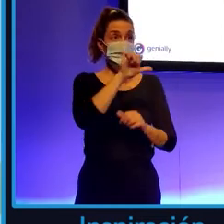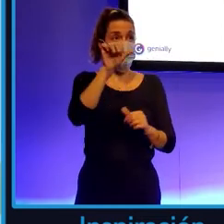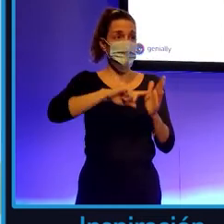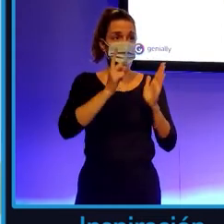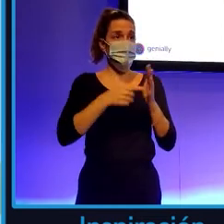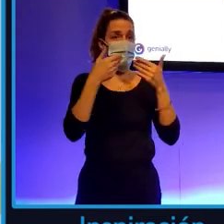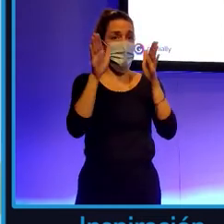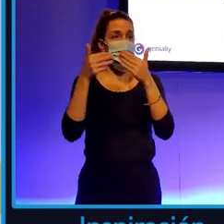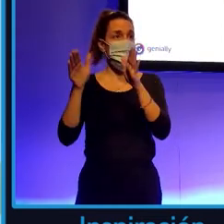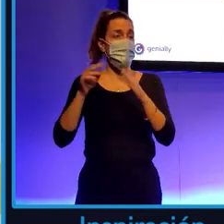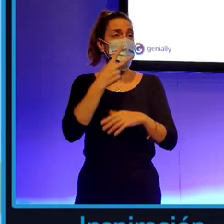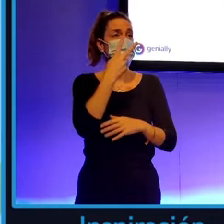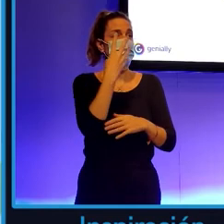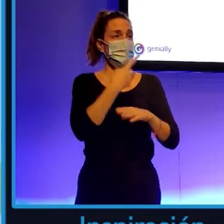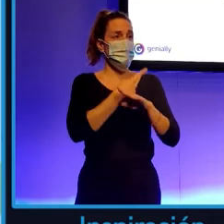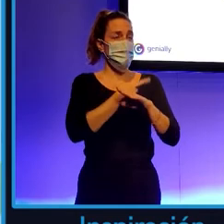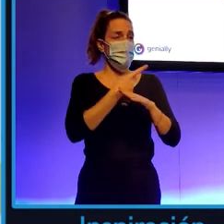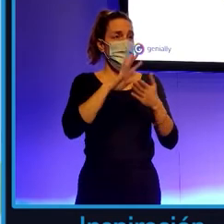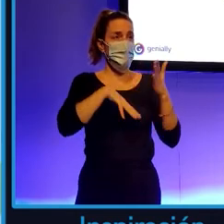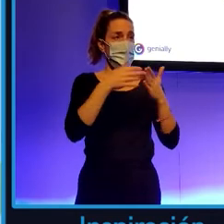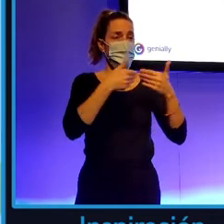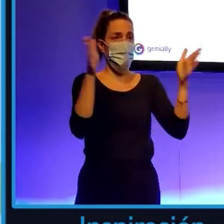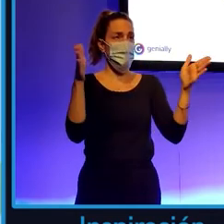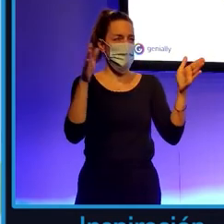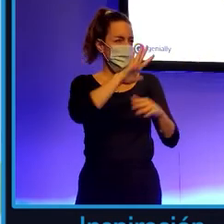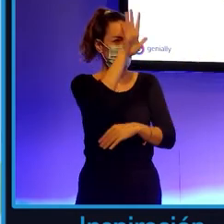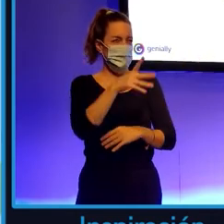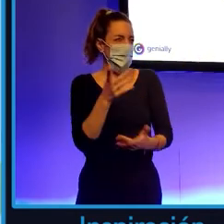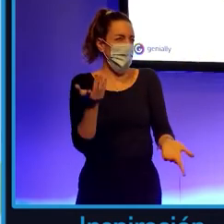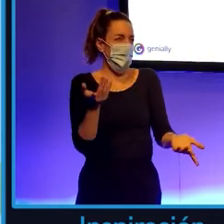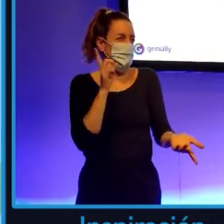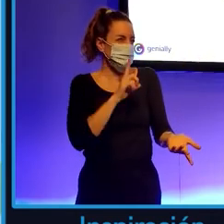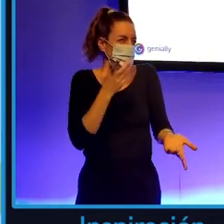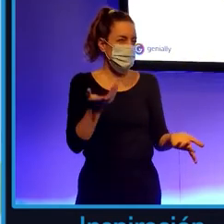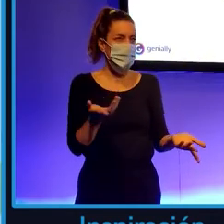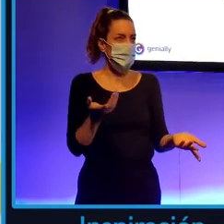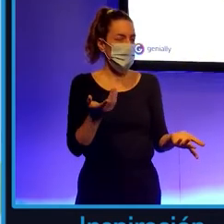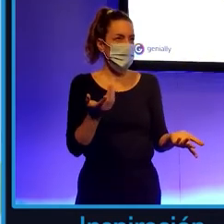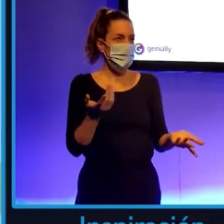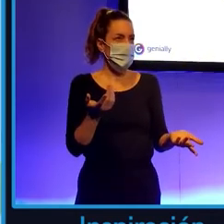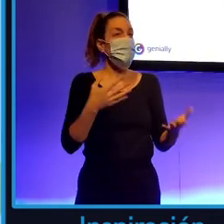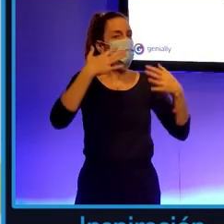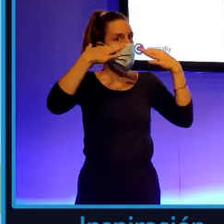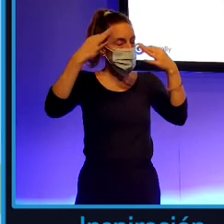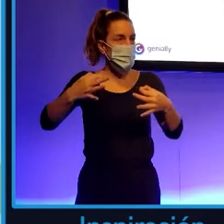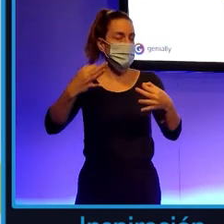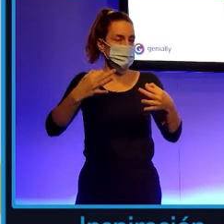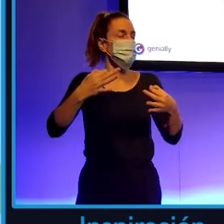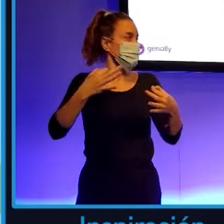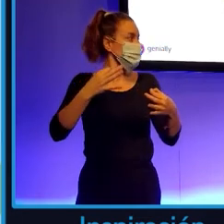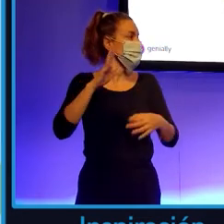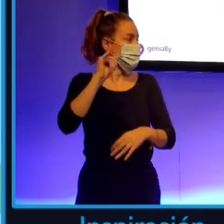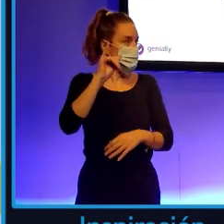como les suena como les suena parece ciencia ficción verdad pues esto existe y está aquí